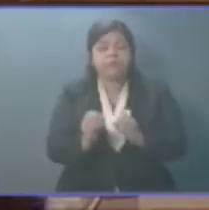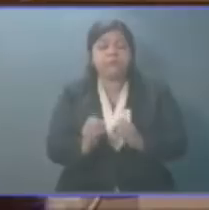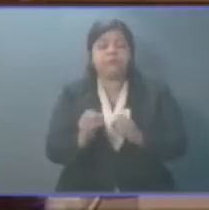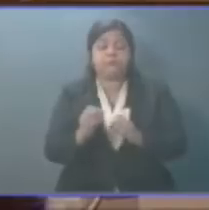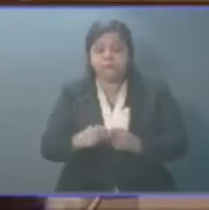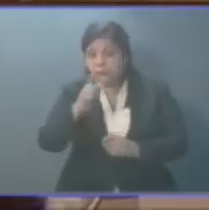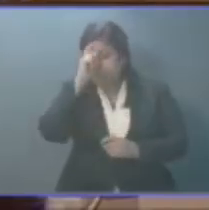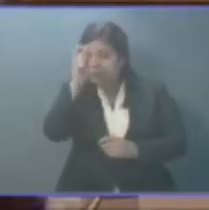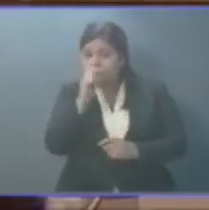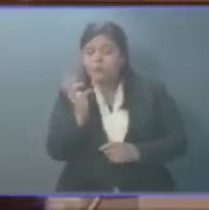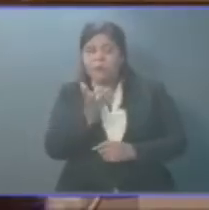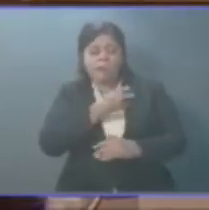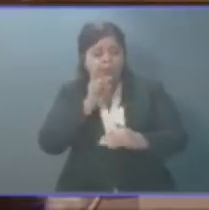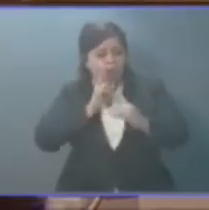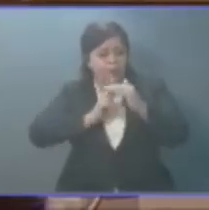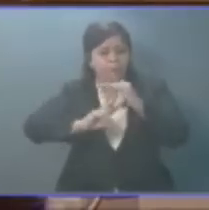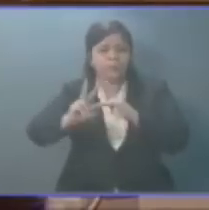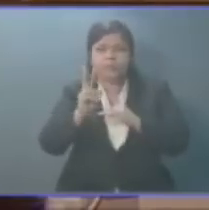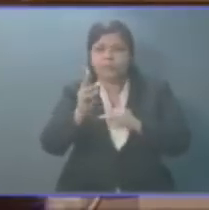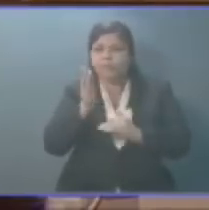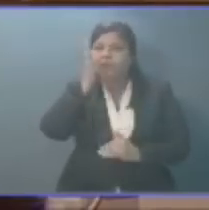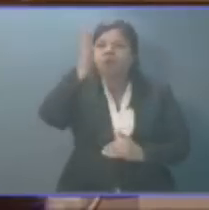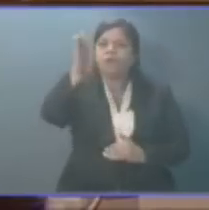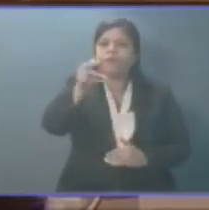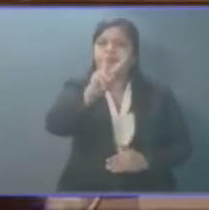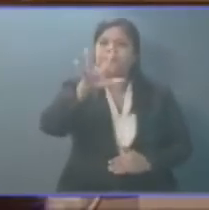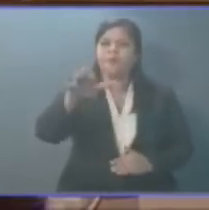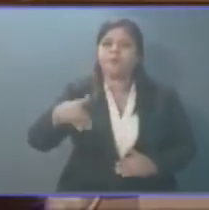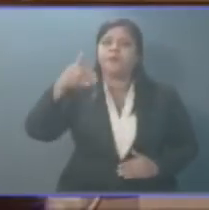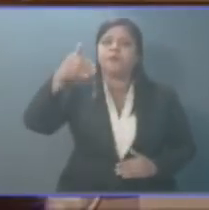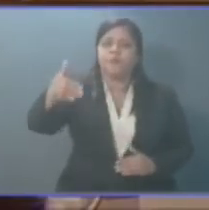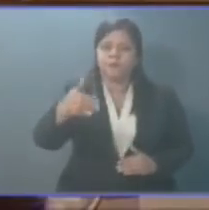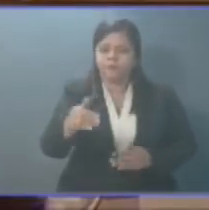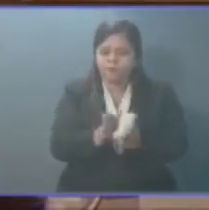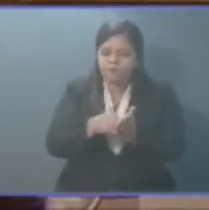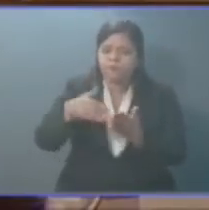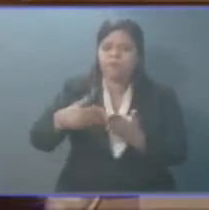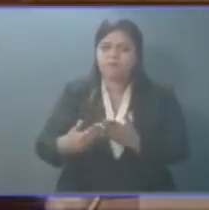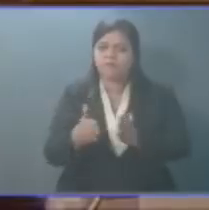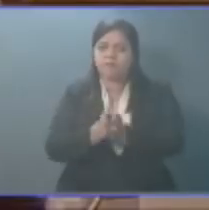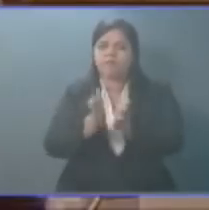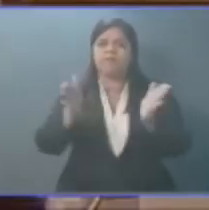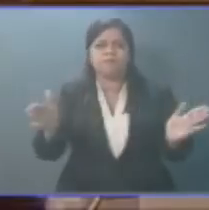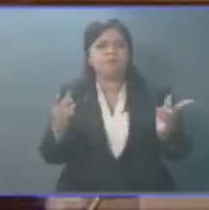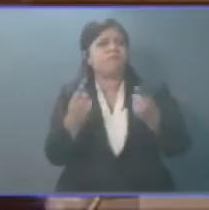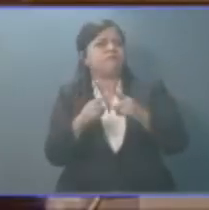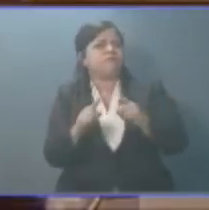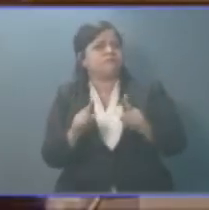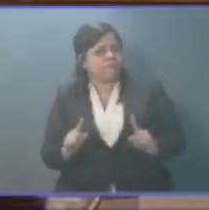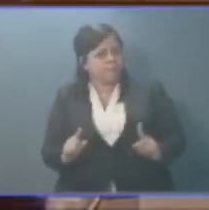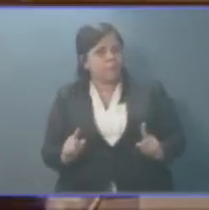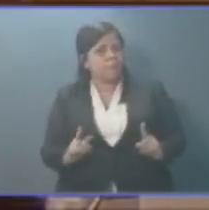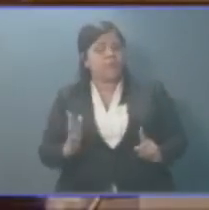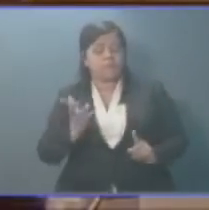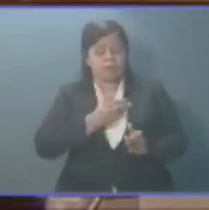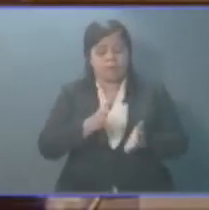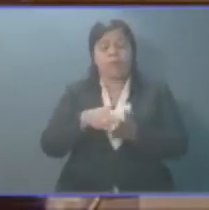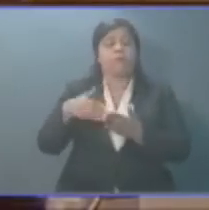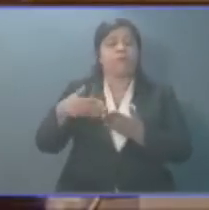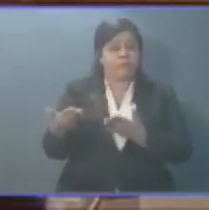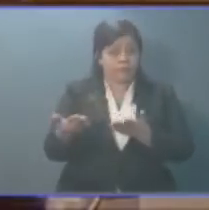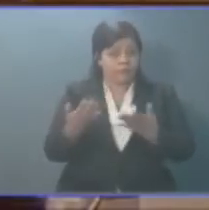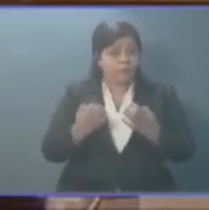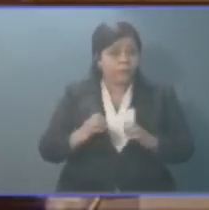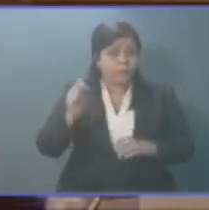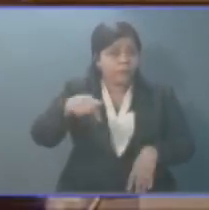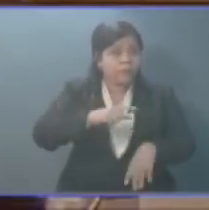laboral que nos va a proyectar una visión a 25 años con un plan estratégico a nivel general. Pero aún más, nuestro plan estratégico en